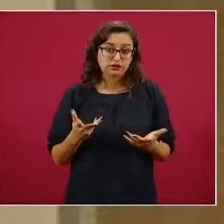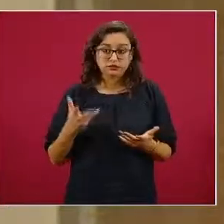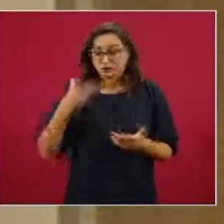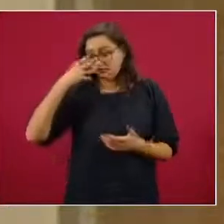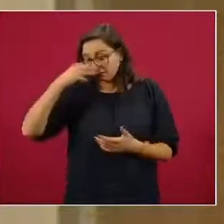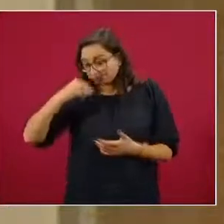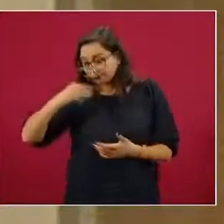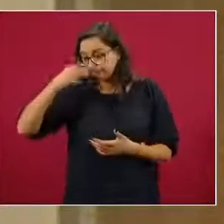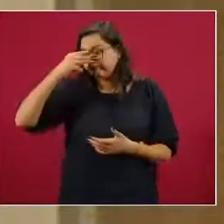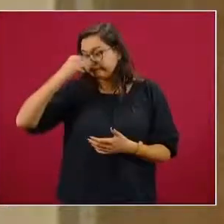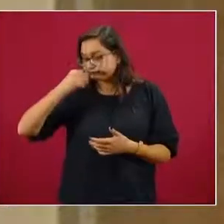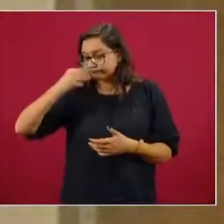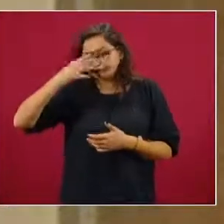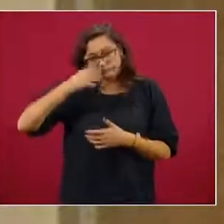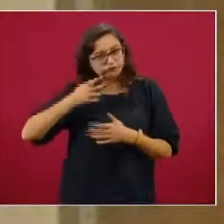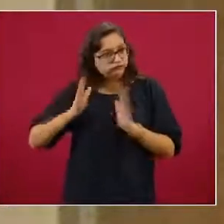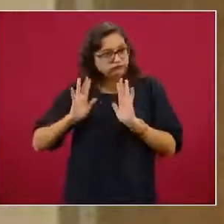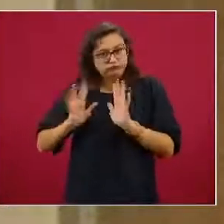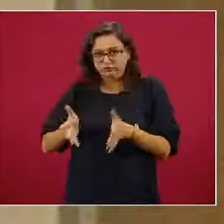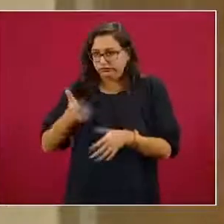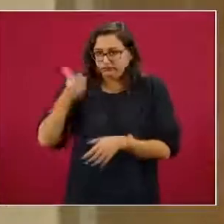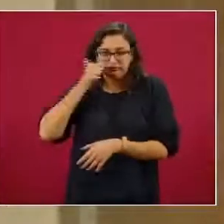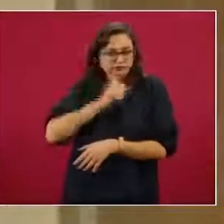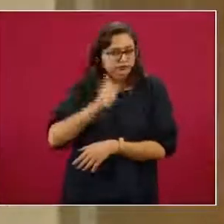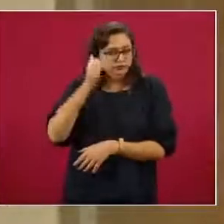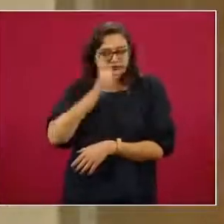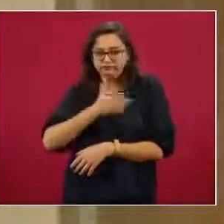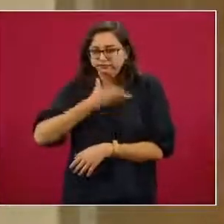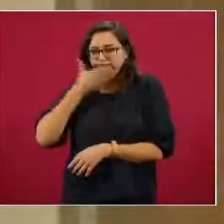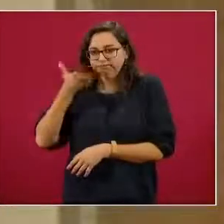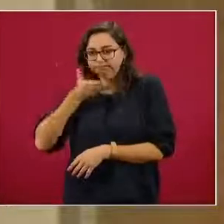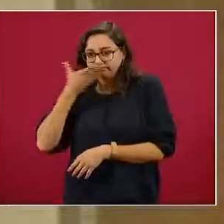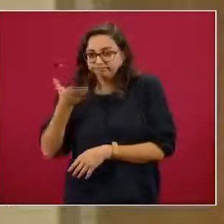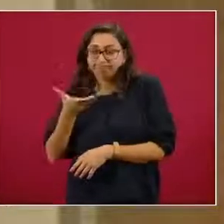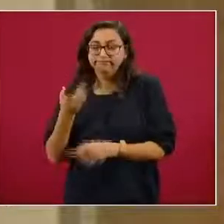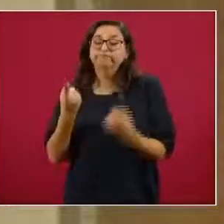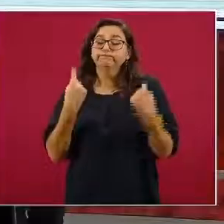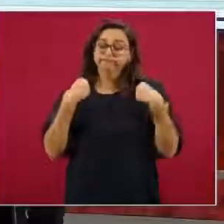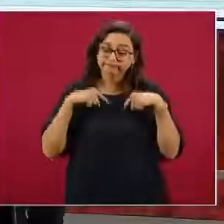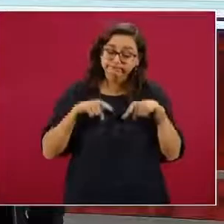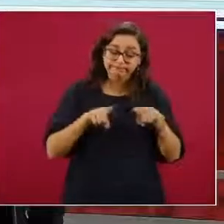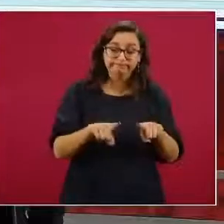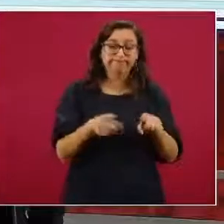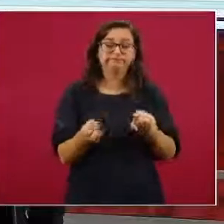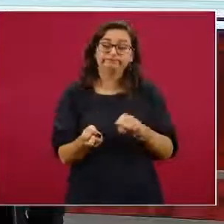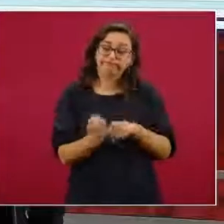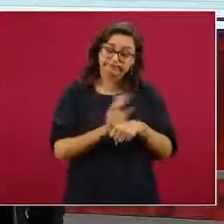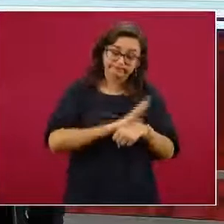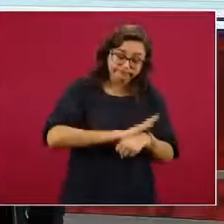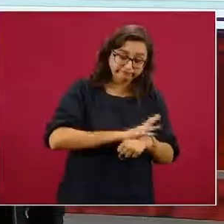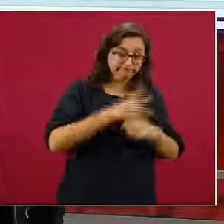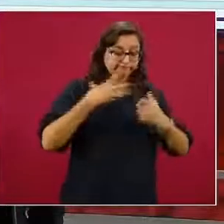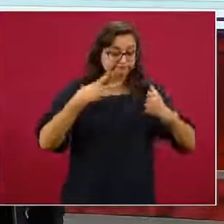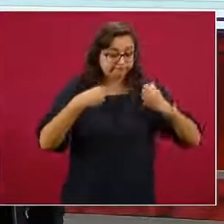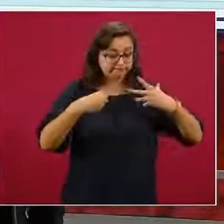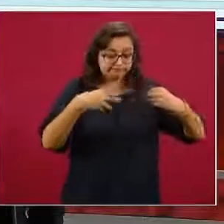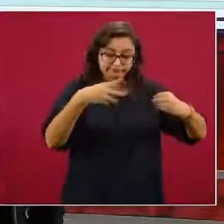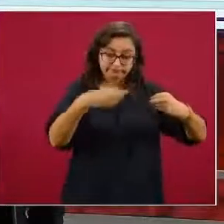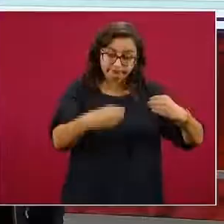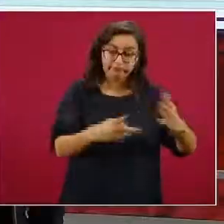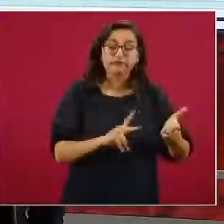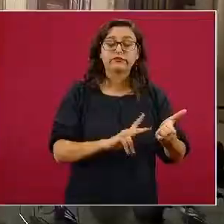temporada de influenza, tuviéramos la posibilidad de un repunte, rebrote, reemergencia, recuperación